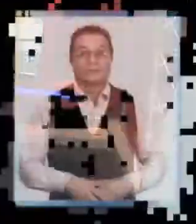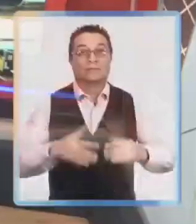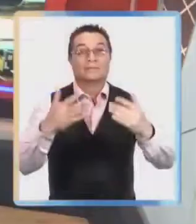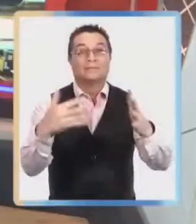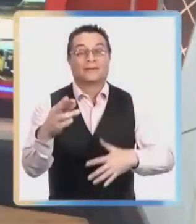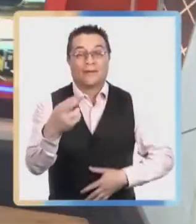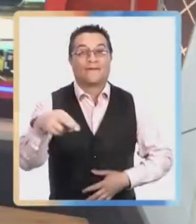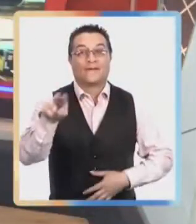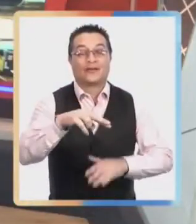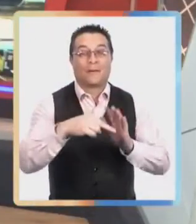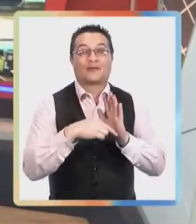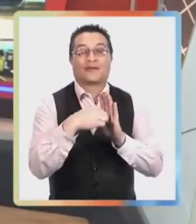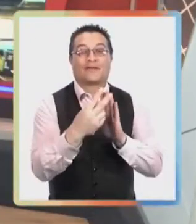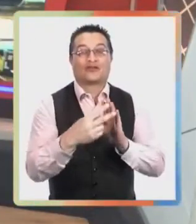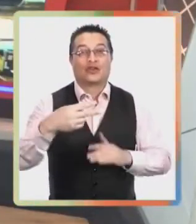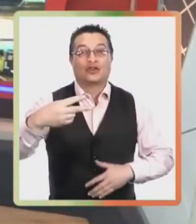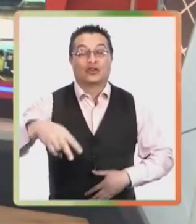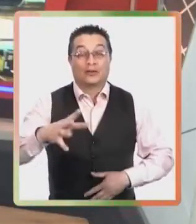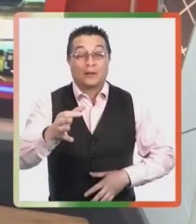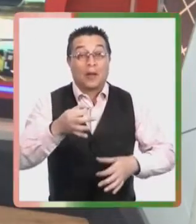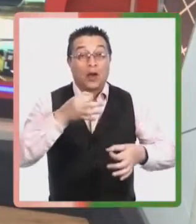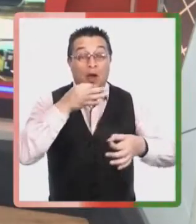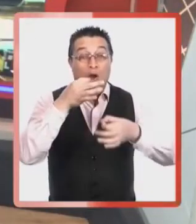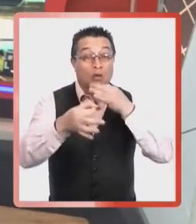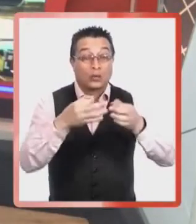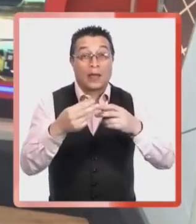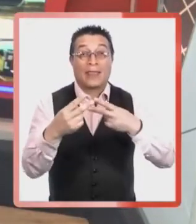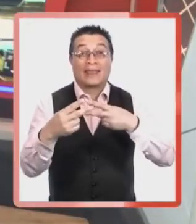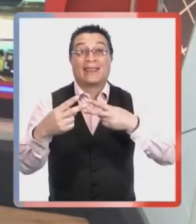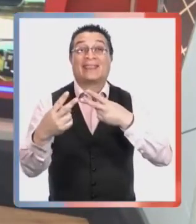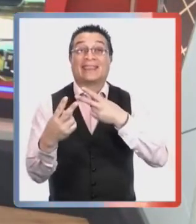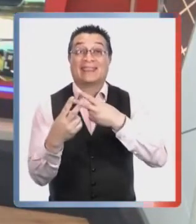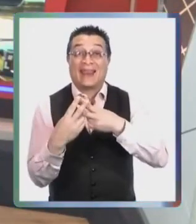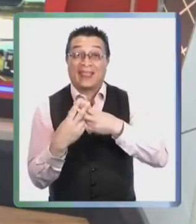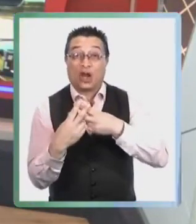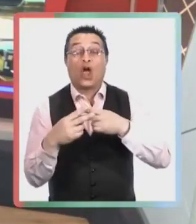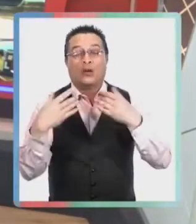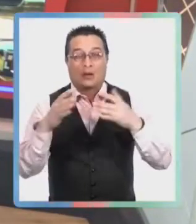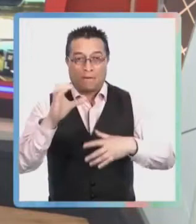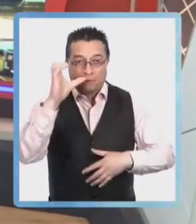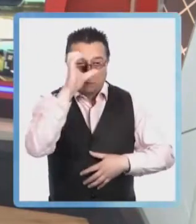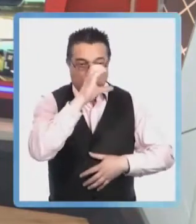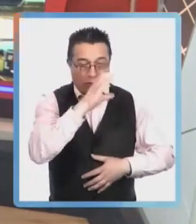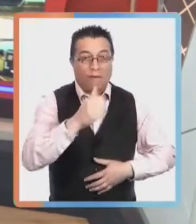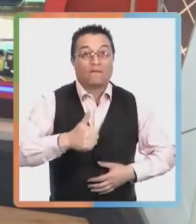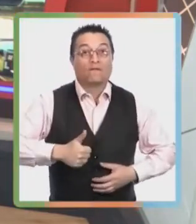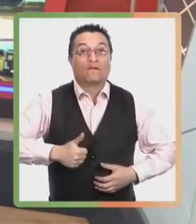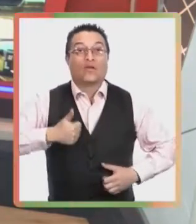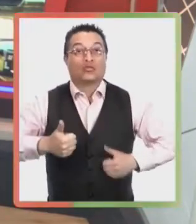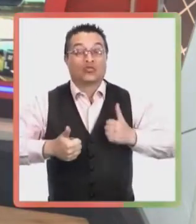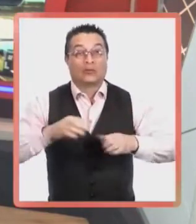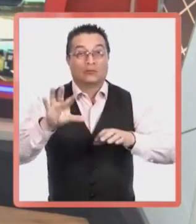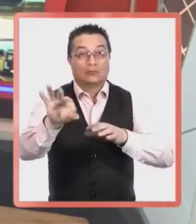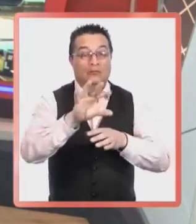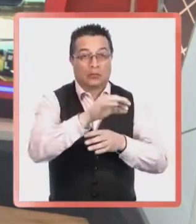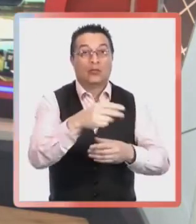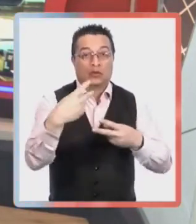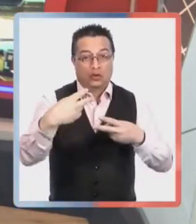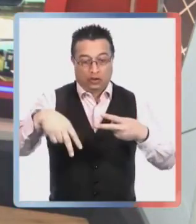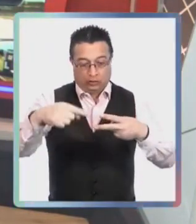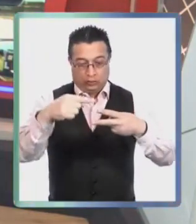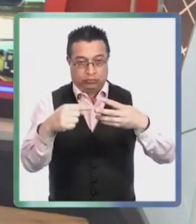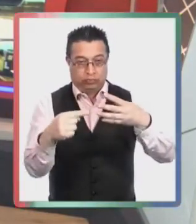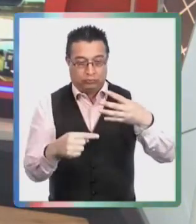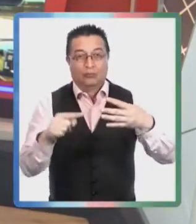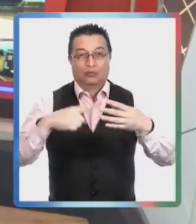ya estamos de vuelta con más portavoz noticias y les queremos contar que teletón está en pleno proceso de búsqueda de voluntarios y tiene